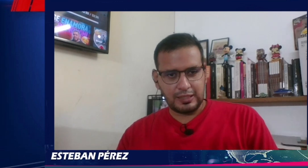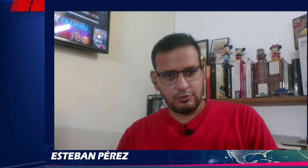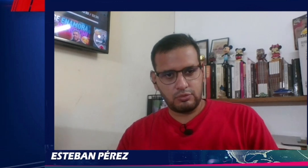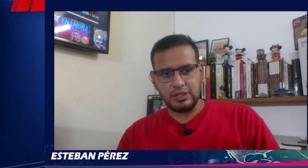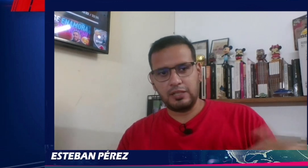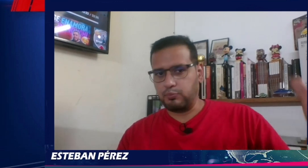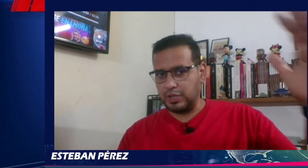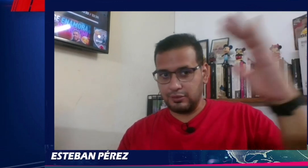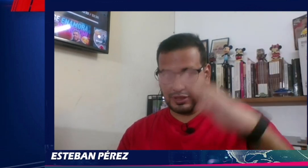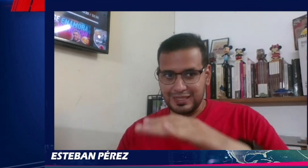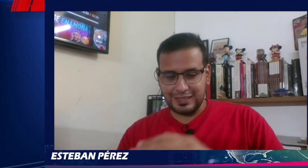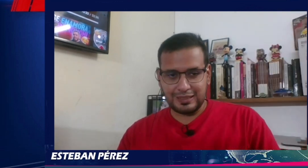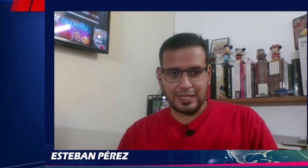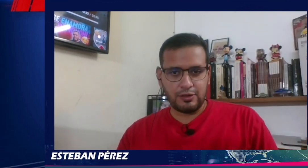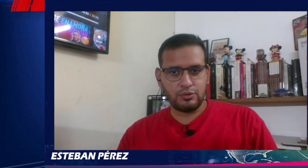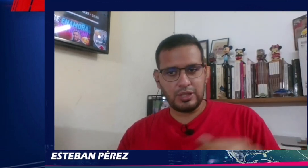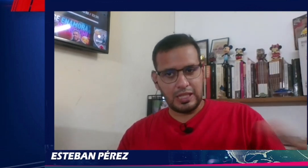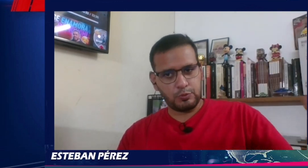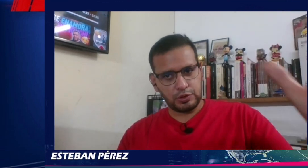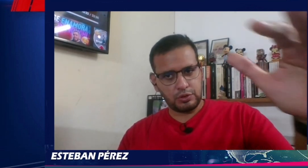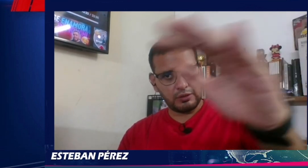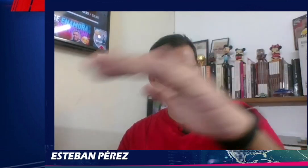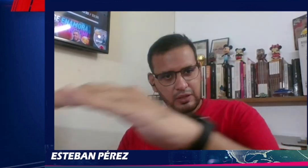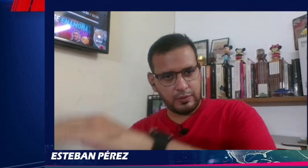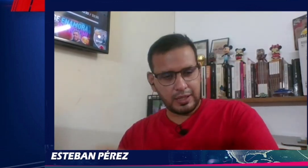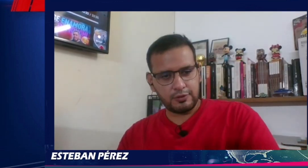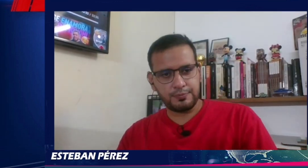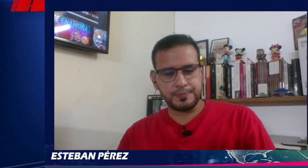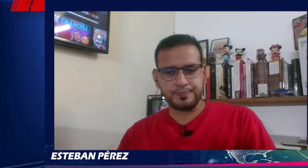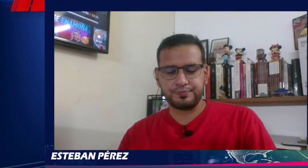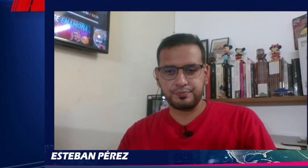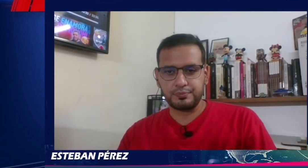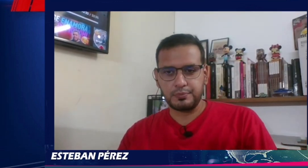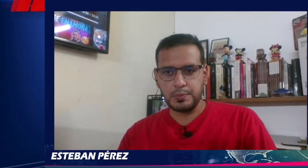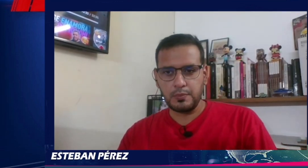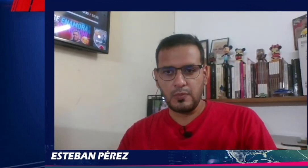trabajadoras de la salud, después los de 60 años y después sucesivamente fue bajando.